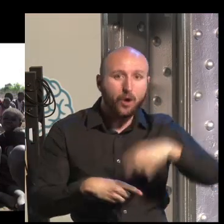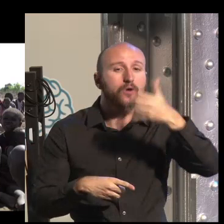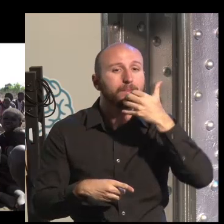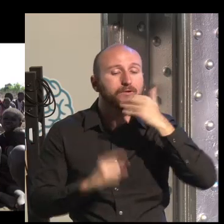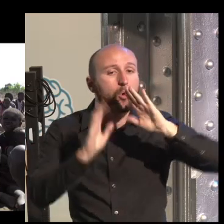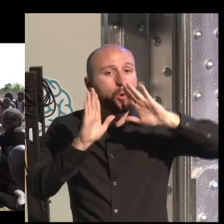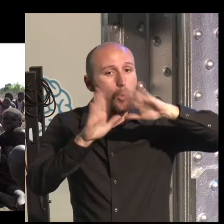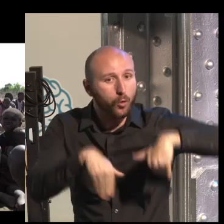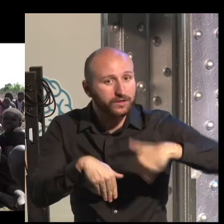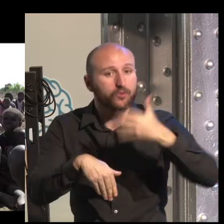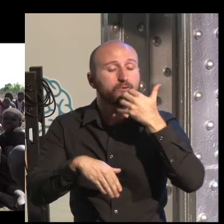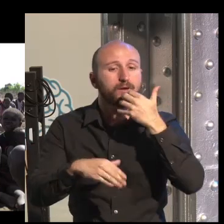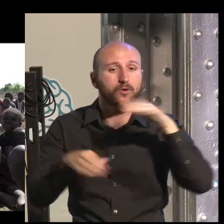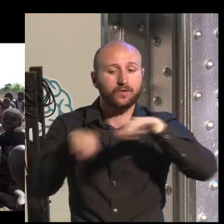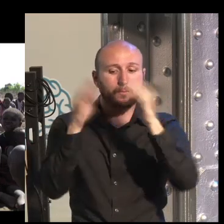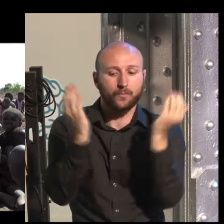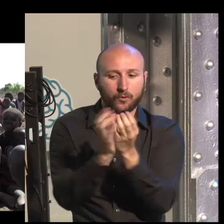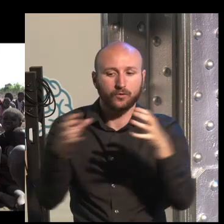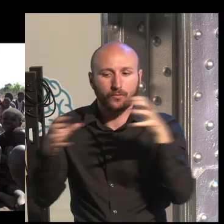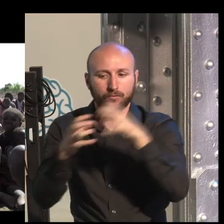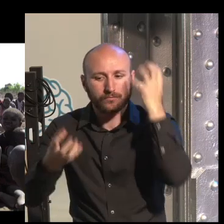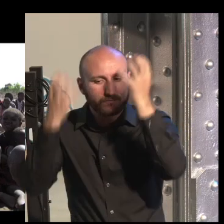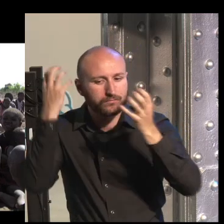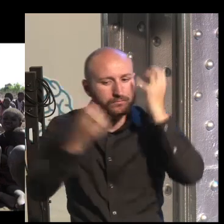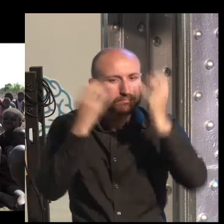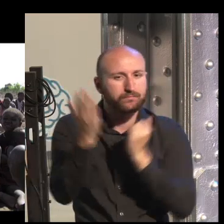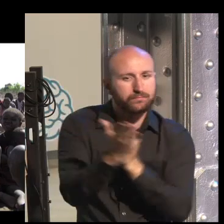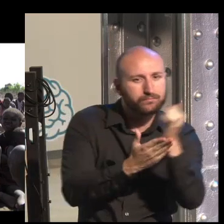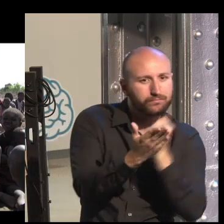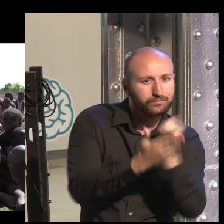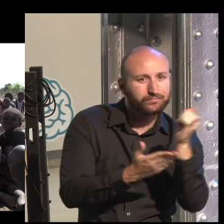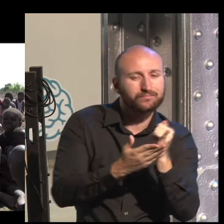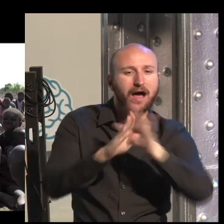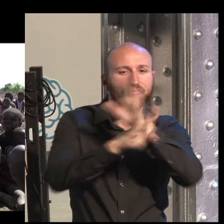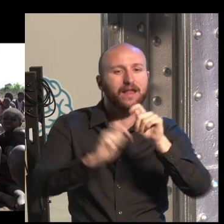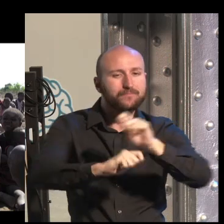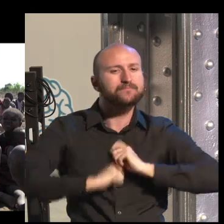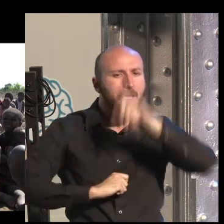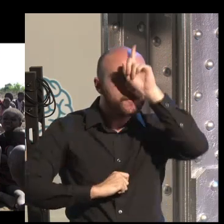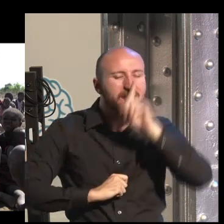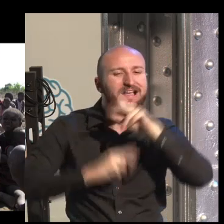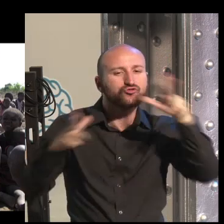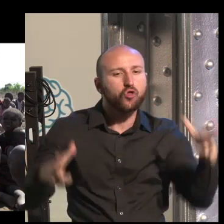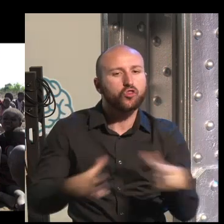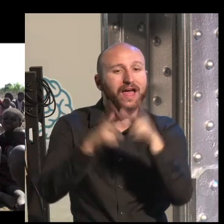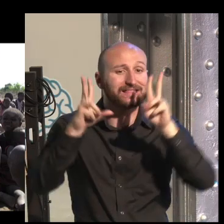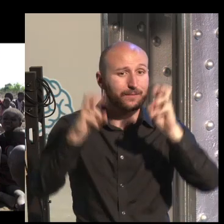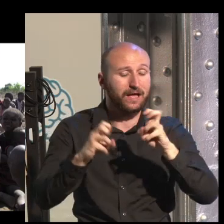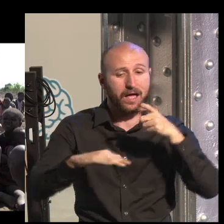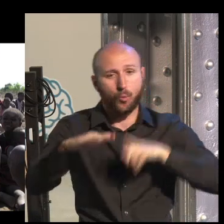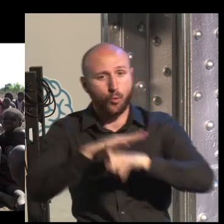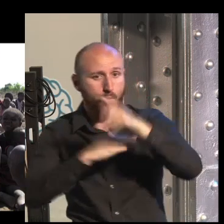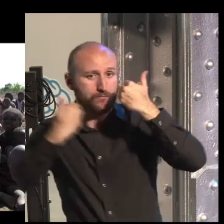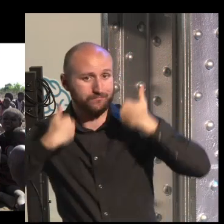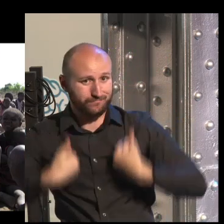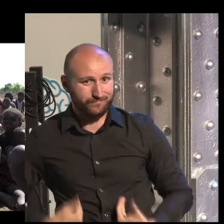últimos cazadores y recolectores del planeta, tenemos ocasión de visitar, y arriba una imagen social de la evolución humana que, como podéis